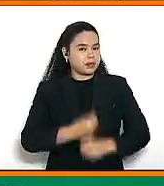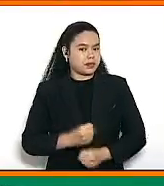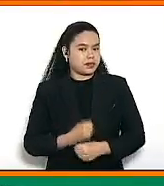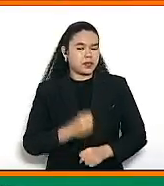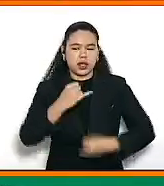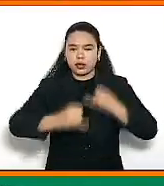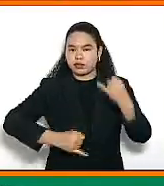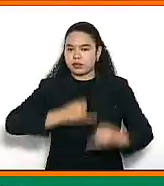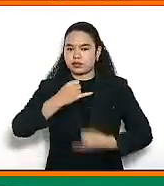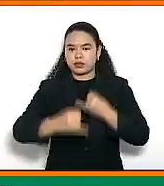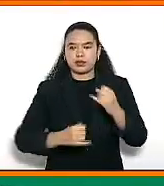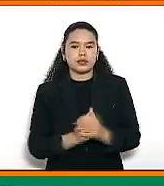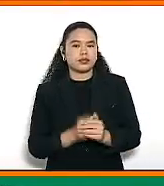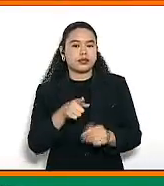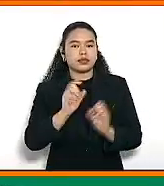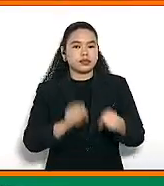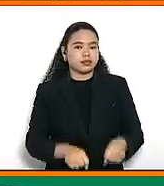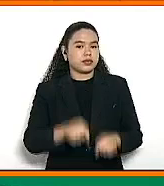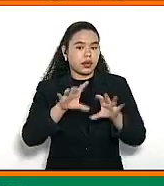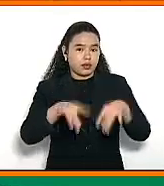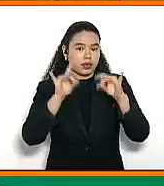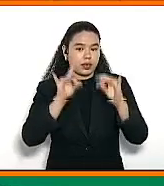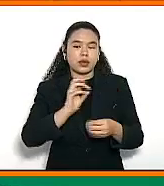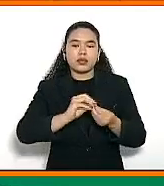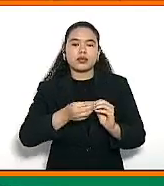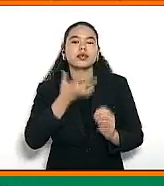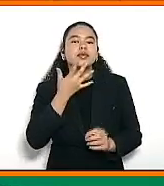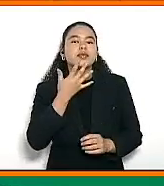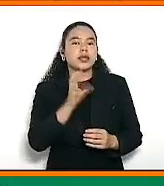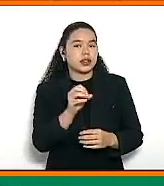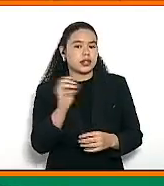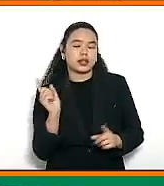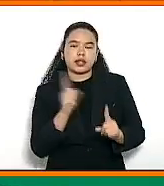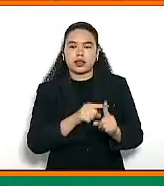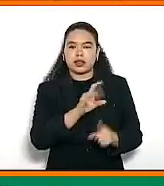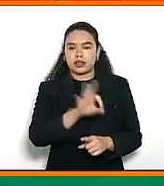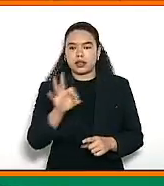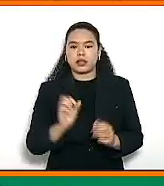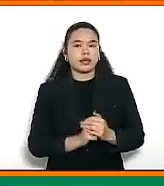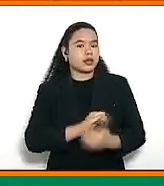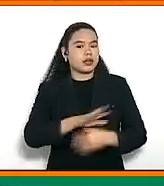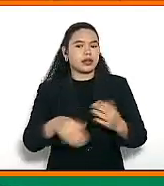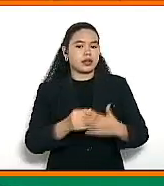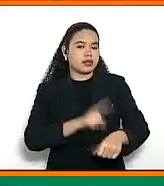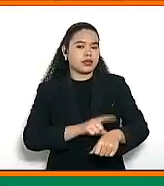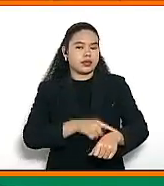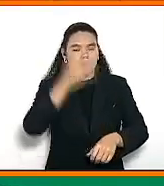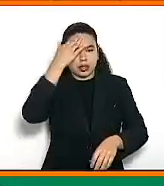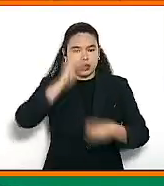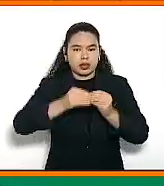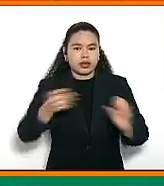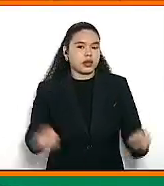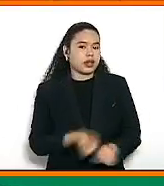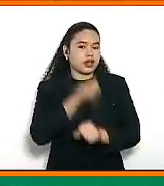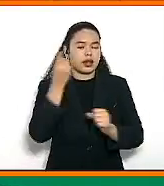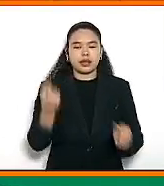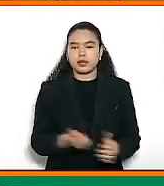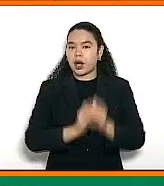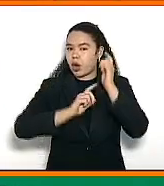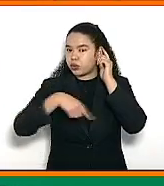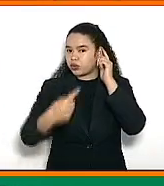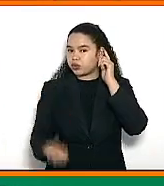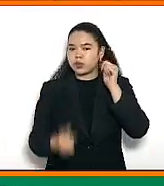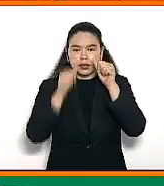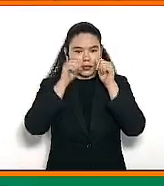a jugar se ha dicho. Podés elegir tu número favorecido del 00 al 99. Ahora sí es momento de conocer tu número favorecido ganador en